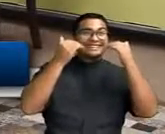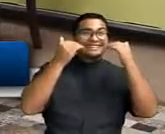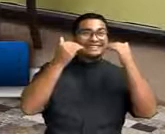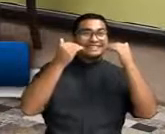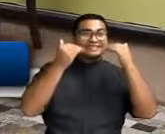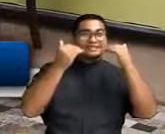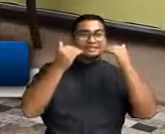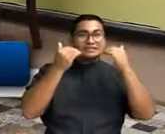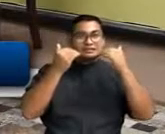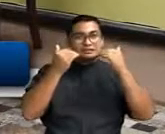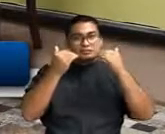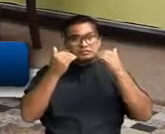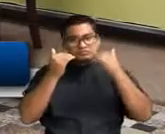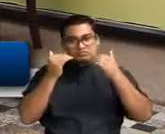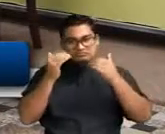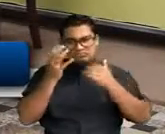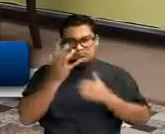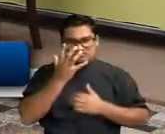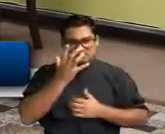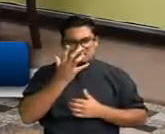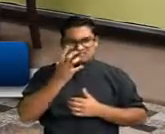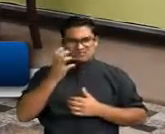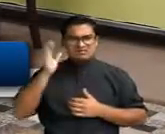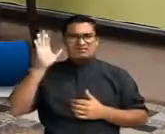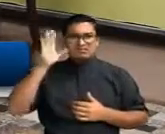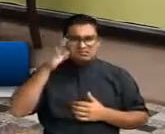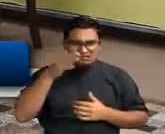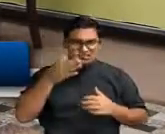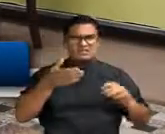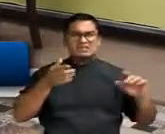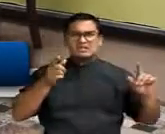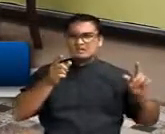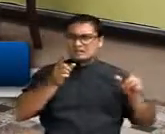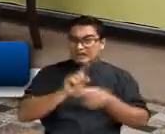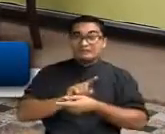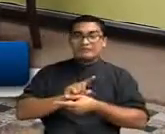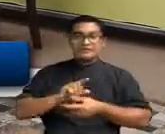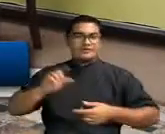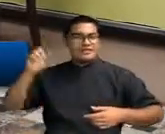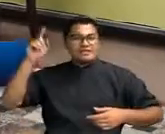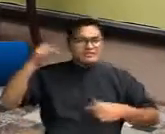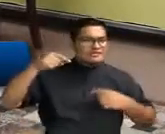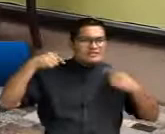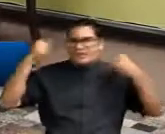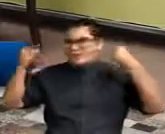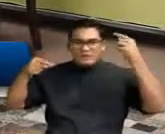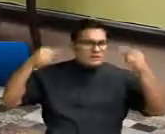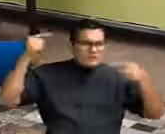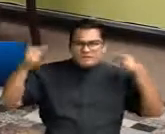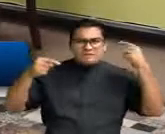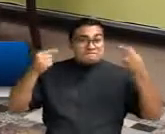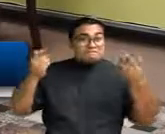de, por ejemplo, en el trastorno bipolar 1, de un episodio maníaco.